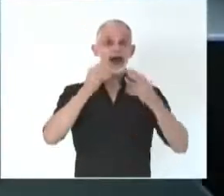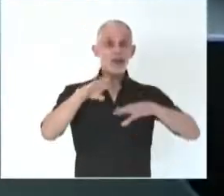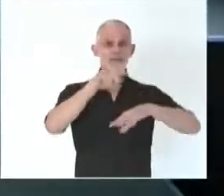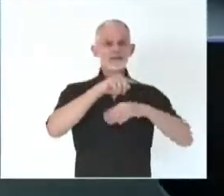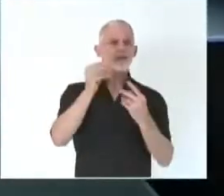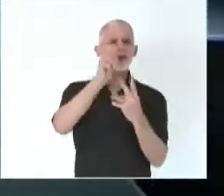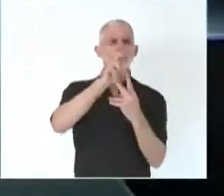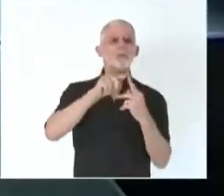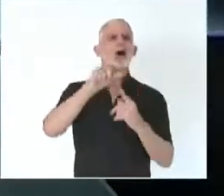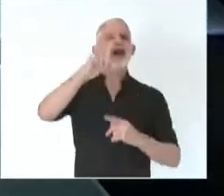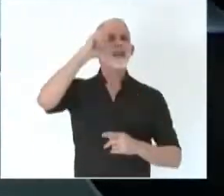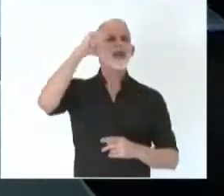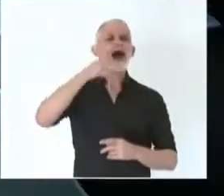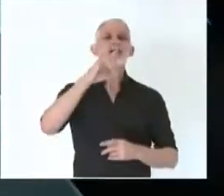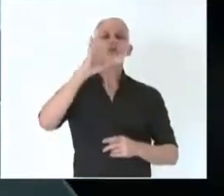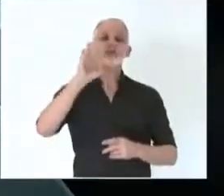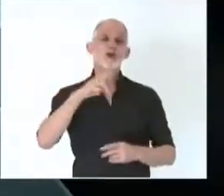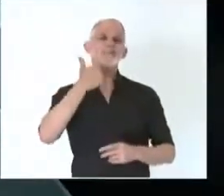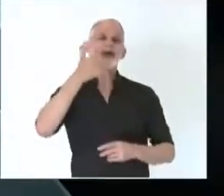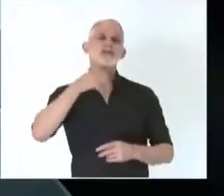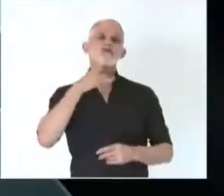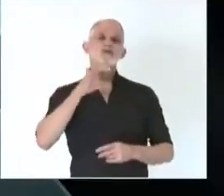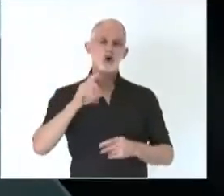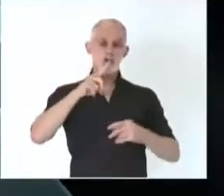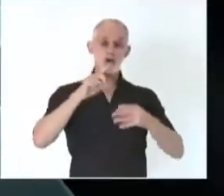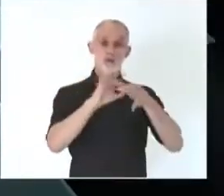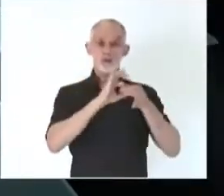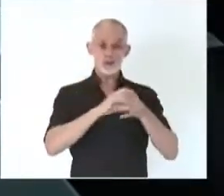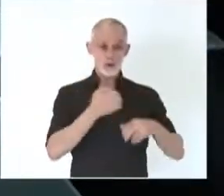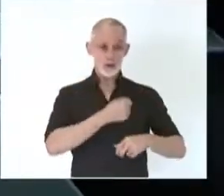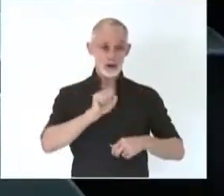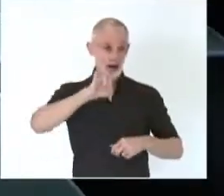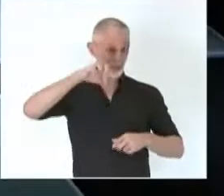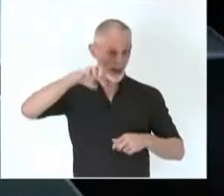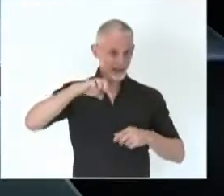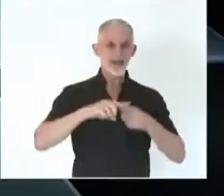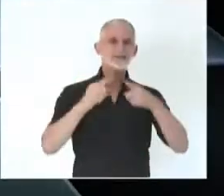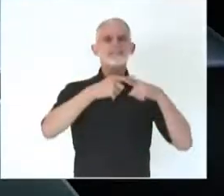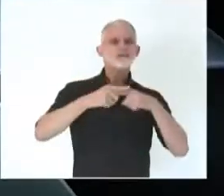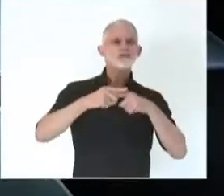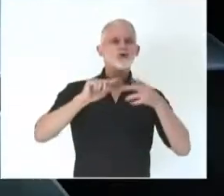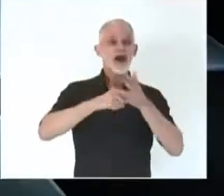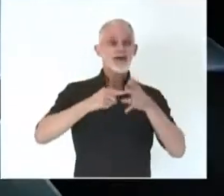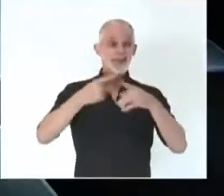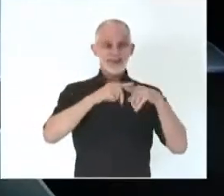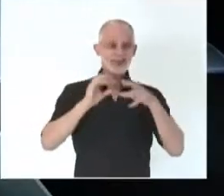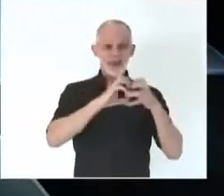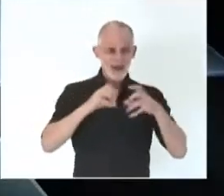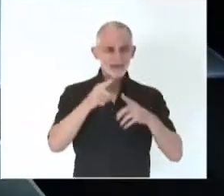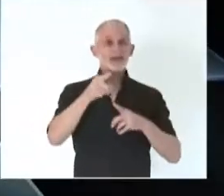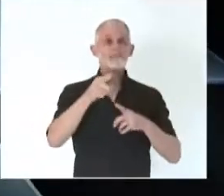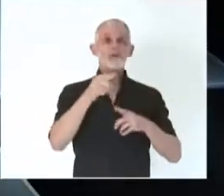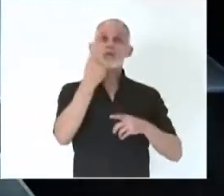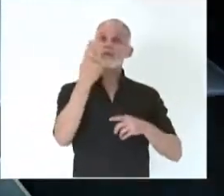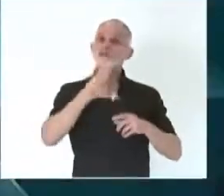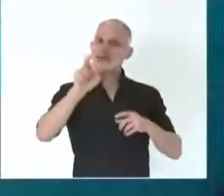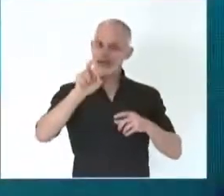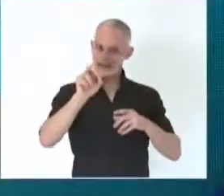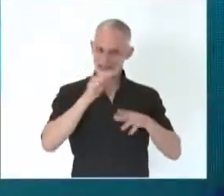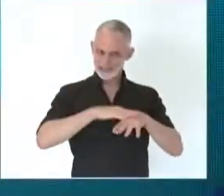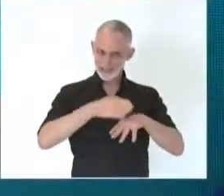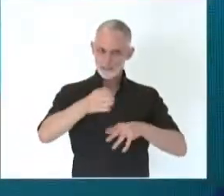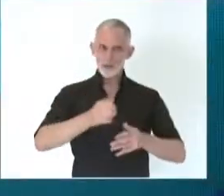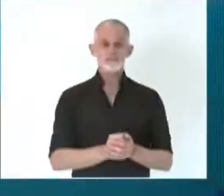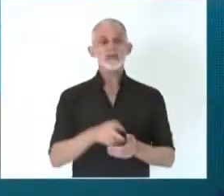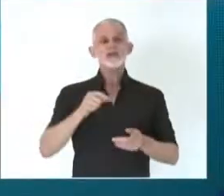Comenzamos con Leandro Santoro, de Unión por la Patria. La ciudad debate, 1 minuto 30, tiempo.